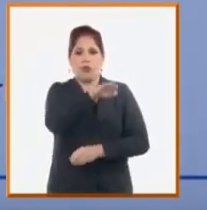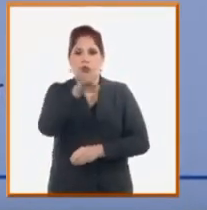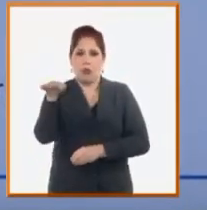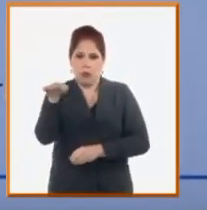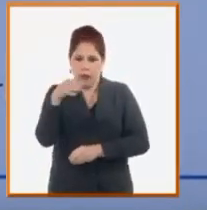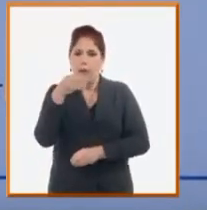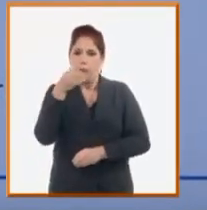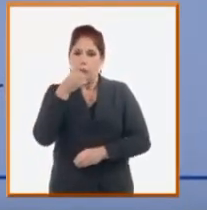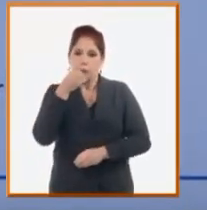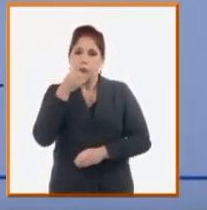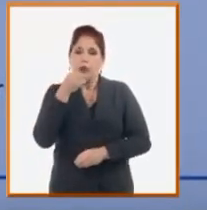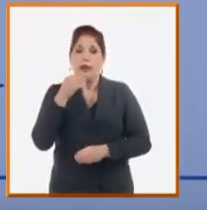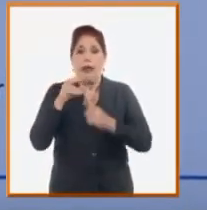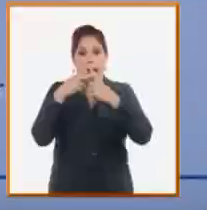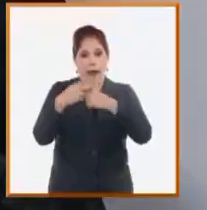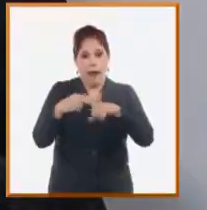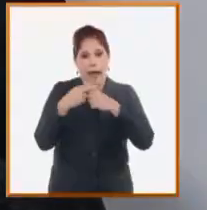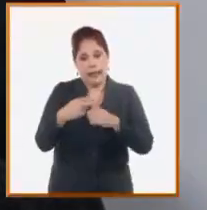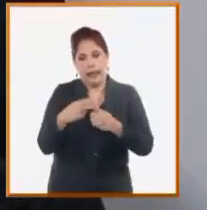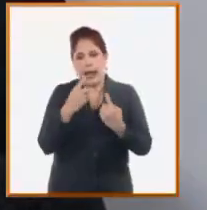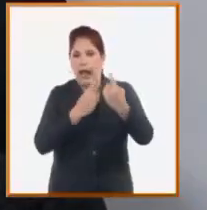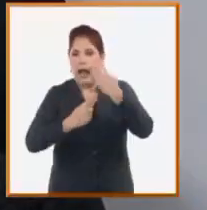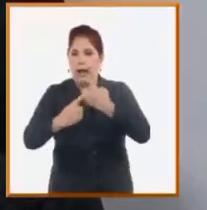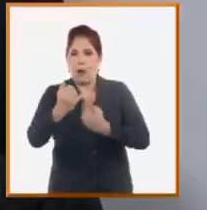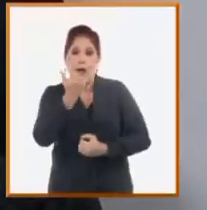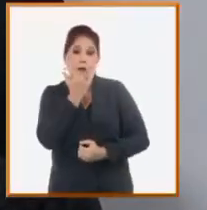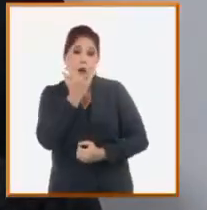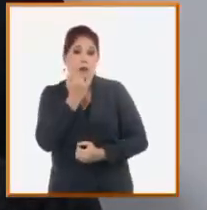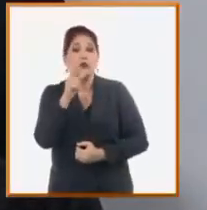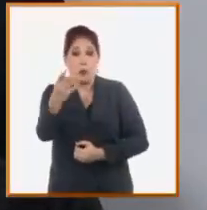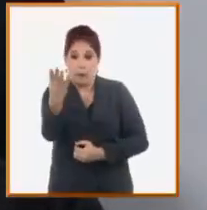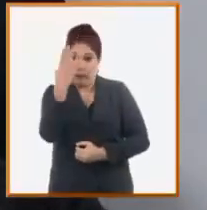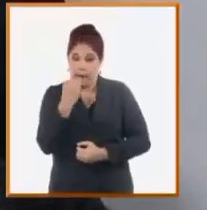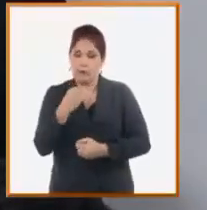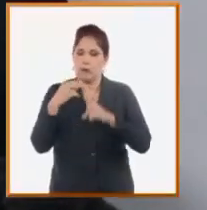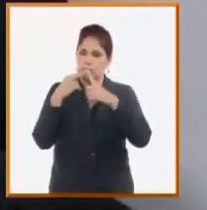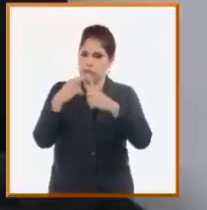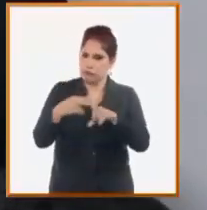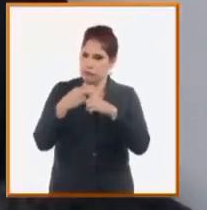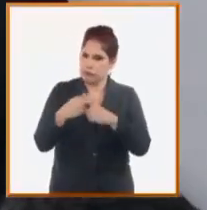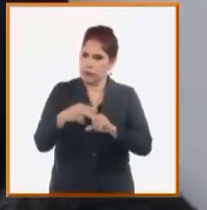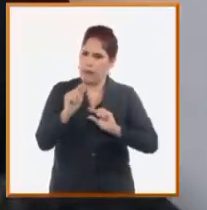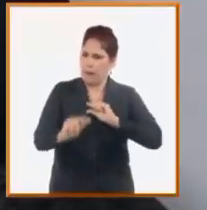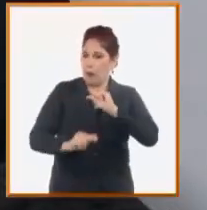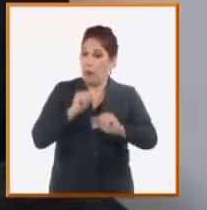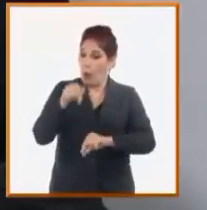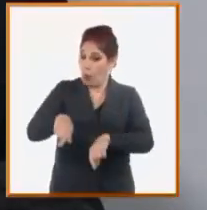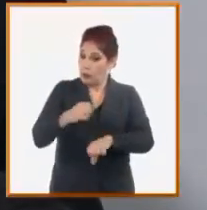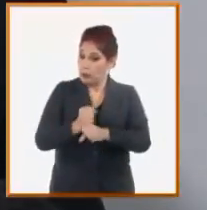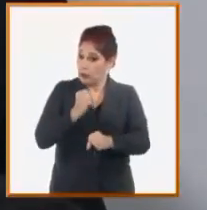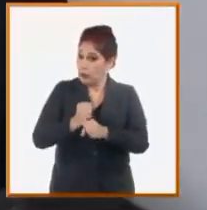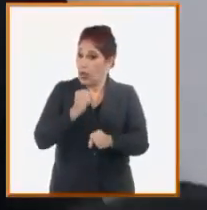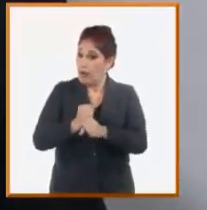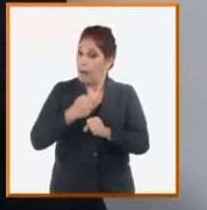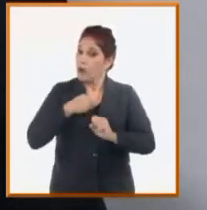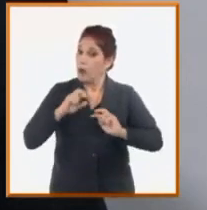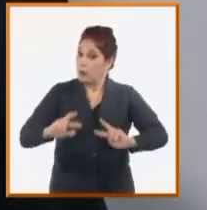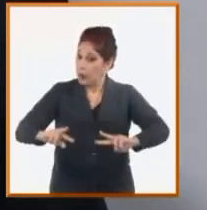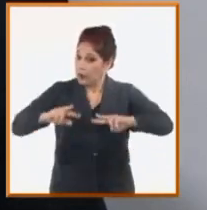ser la corrección de las distorsiones que estemos viendo en la práctica en sentido general. Hoy trabajamos, reitero,